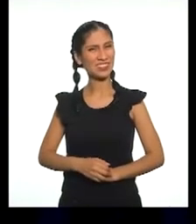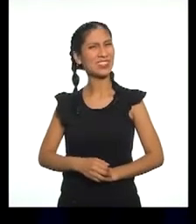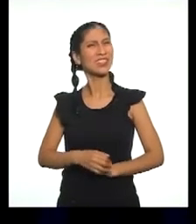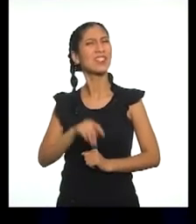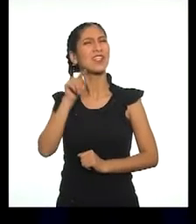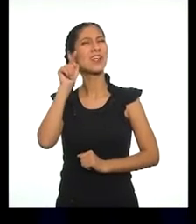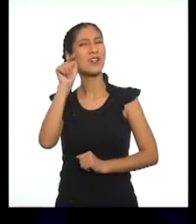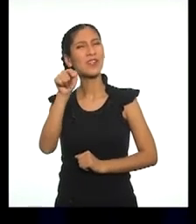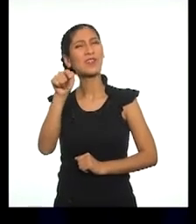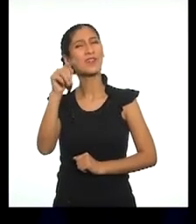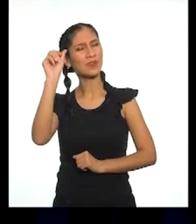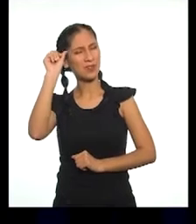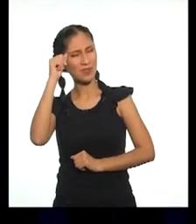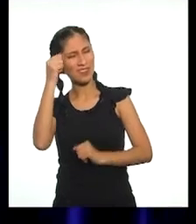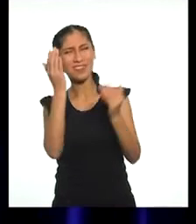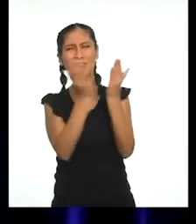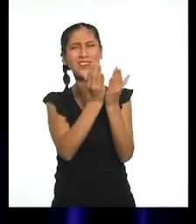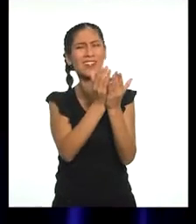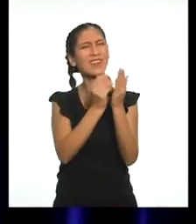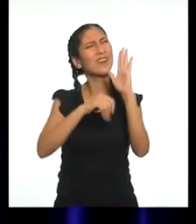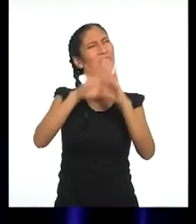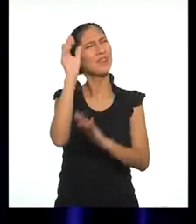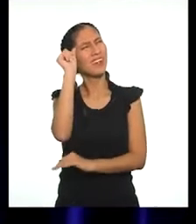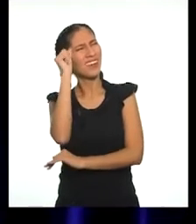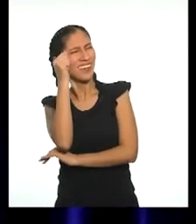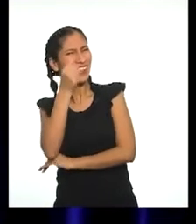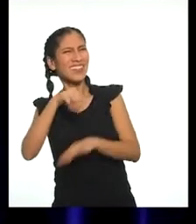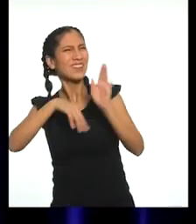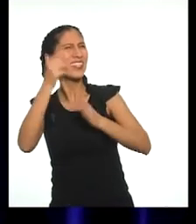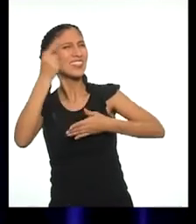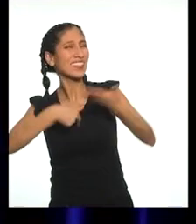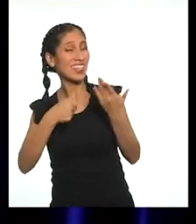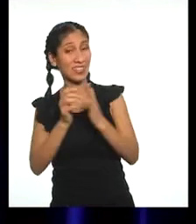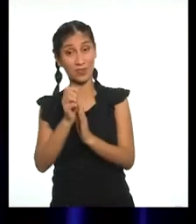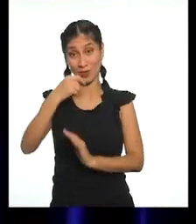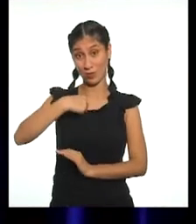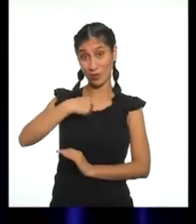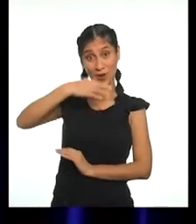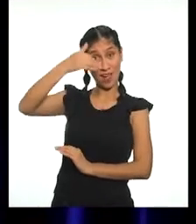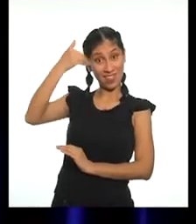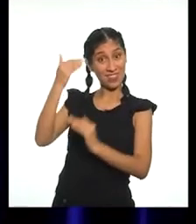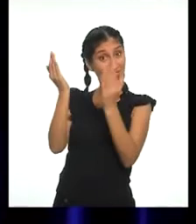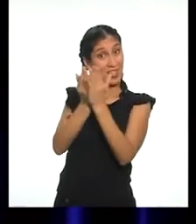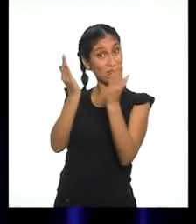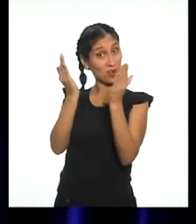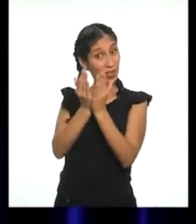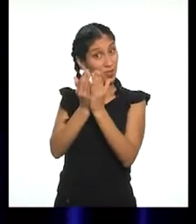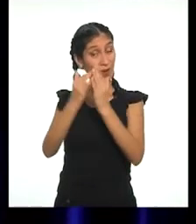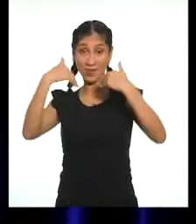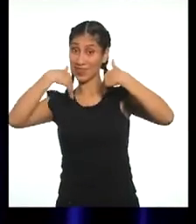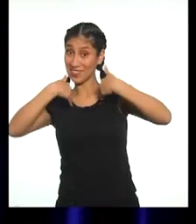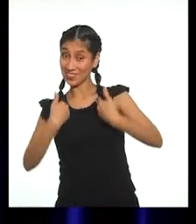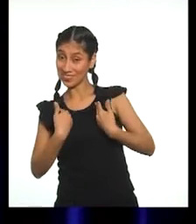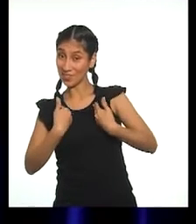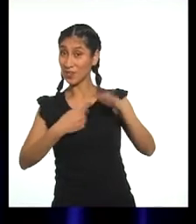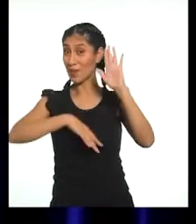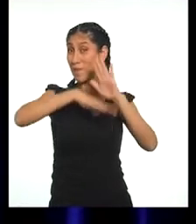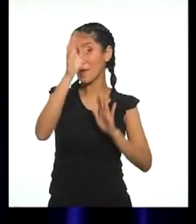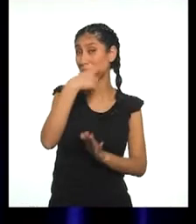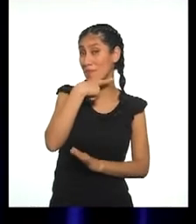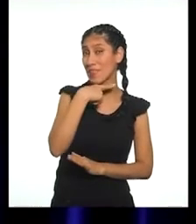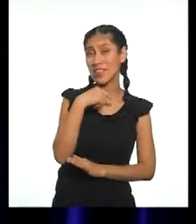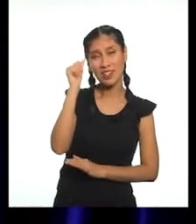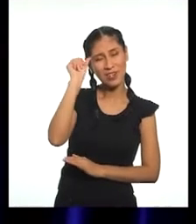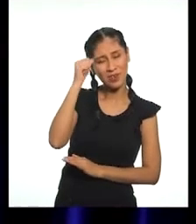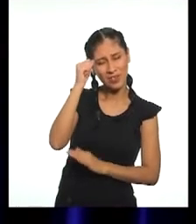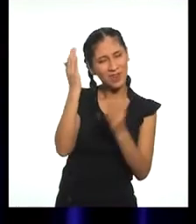lo que más extrañas de tu colegio? En mi época escolar, cuando estaba de vacaciones, lo que más extrañaba de mi cole